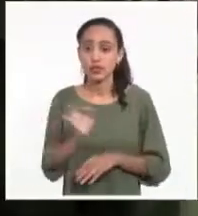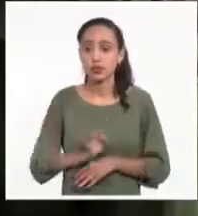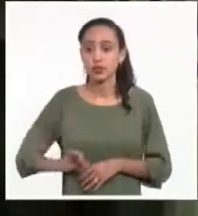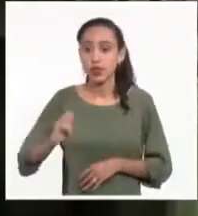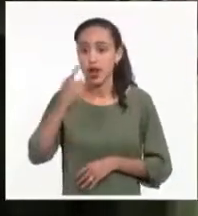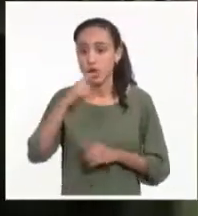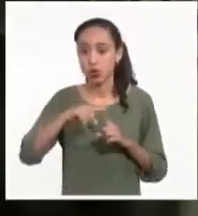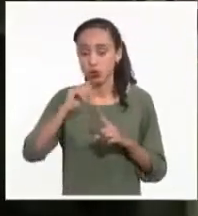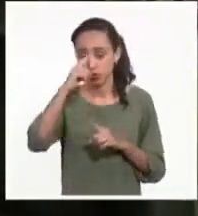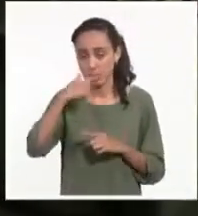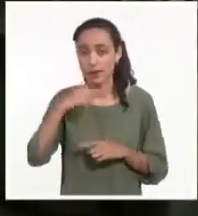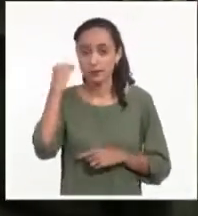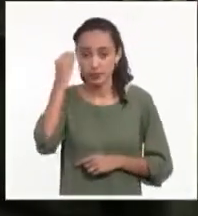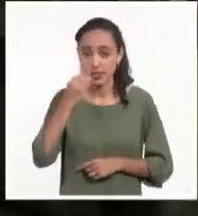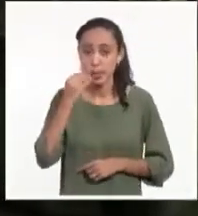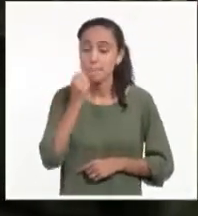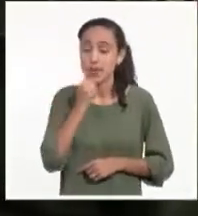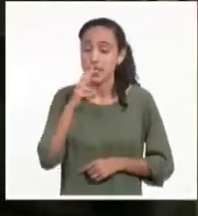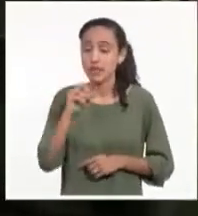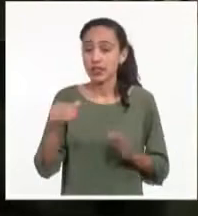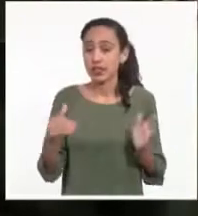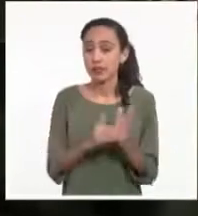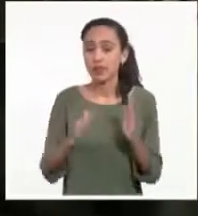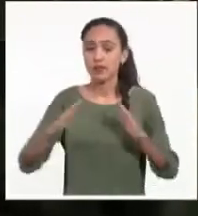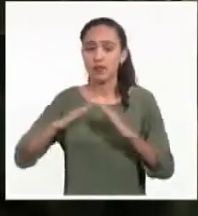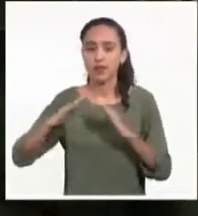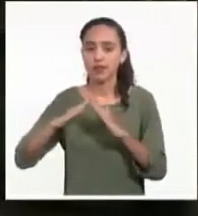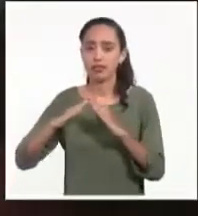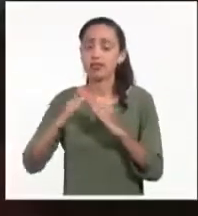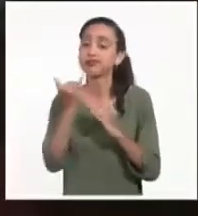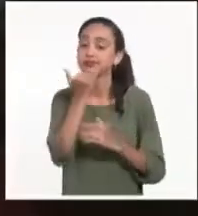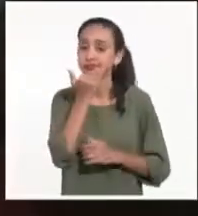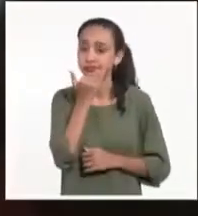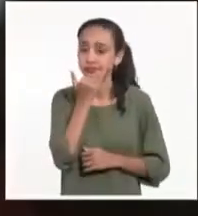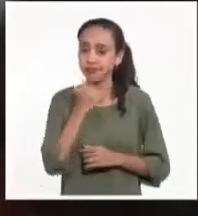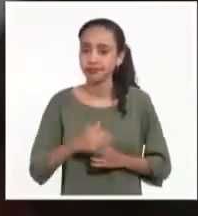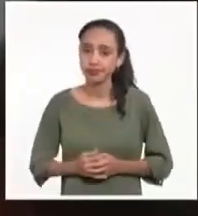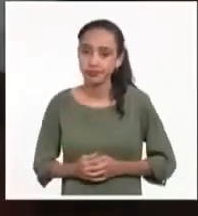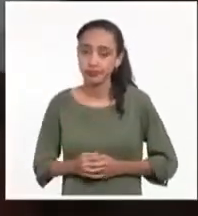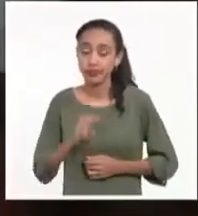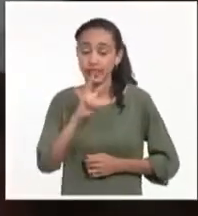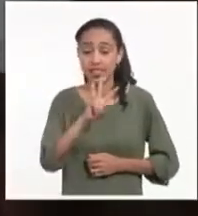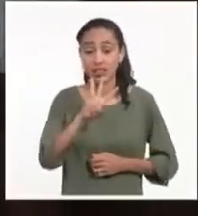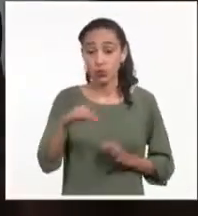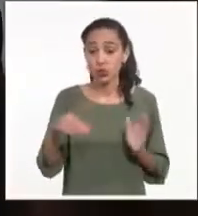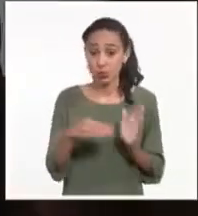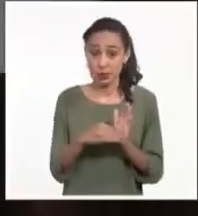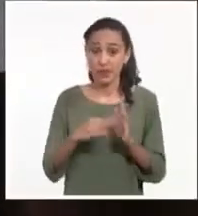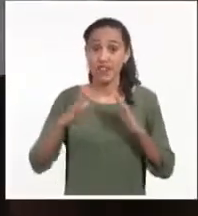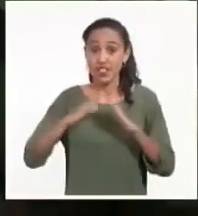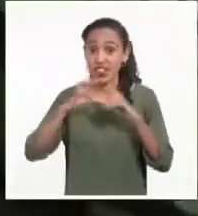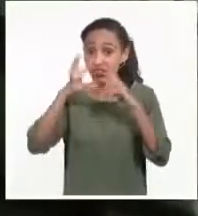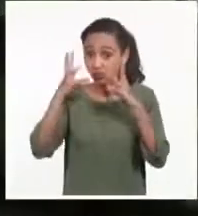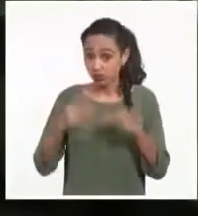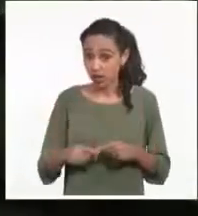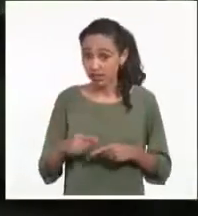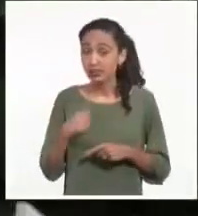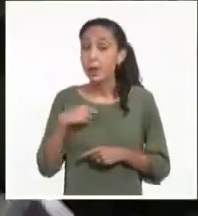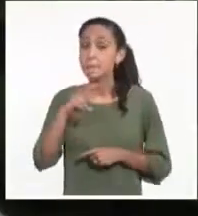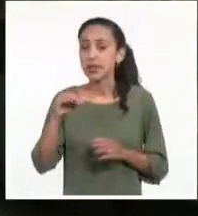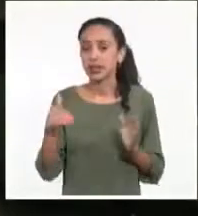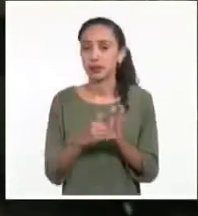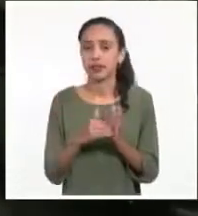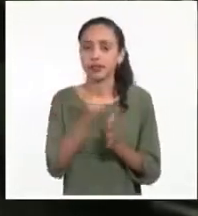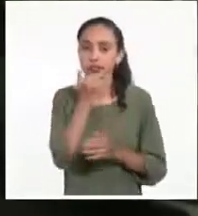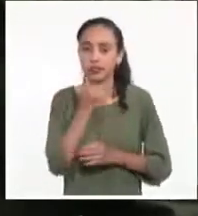Acosta, se estiman más de 20.000 viviendas dañadas de un fondo habitacional de 34.000. Ya al territorio llegaron